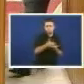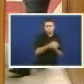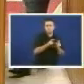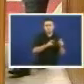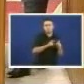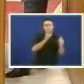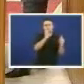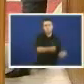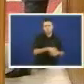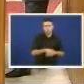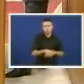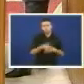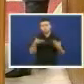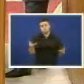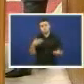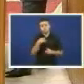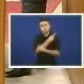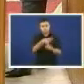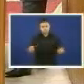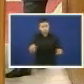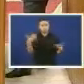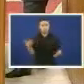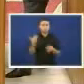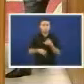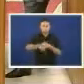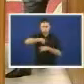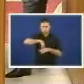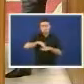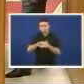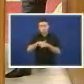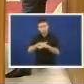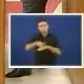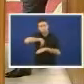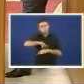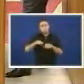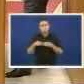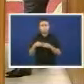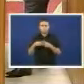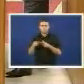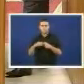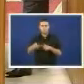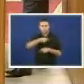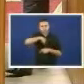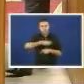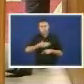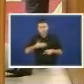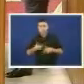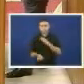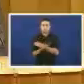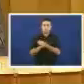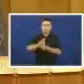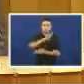polo tanto en do Benegá marcar especial énfasis en construir no noso país un espazo de decisión